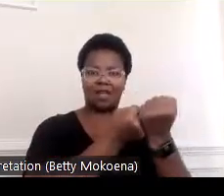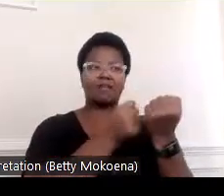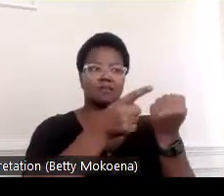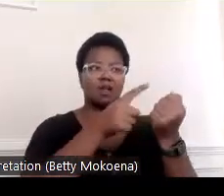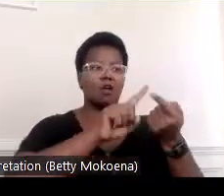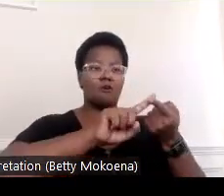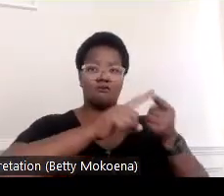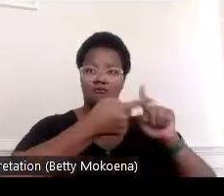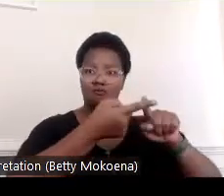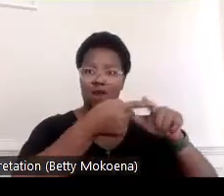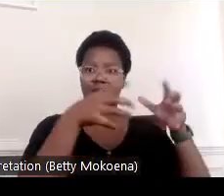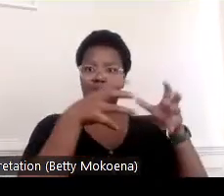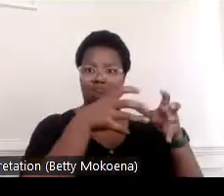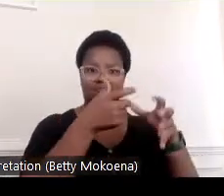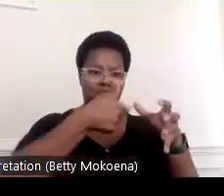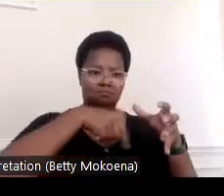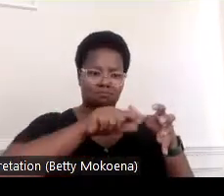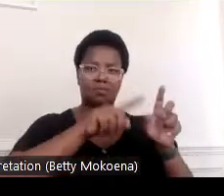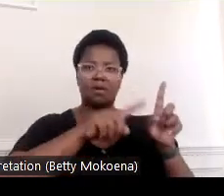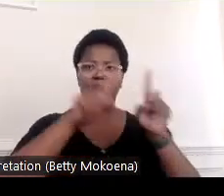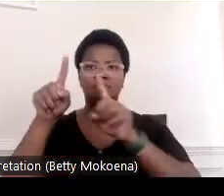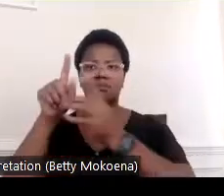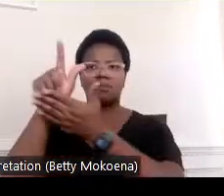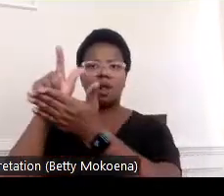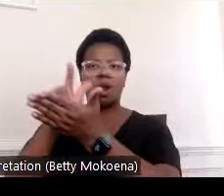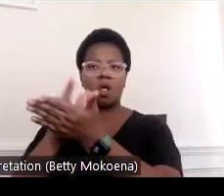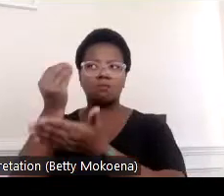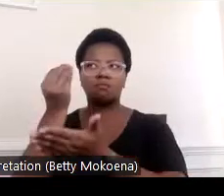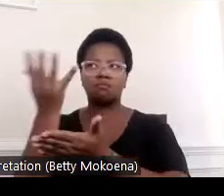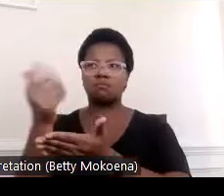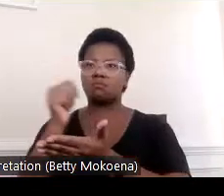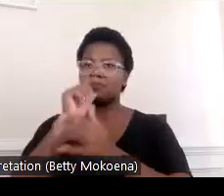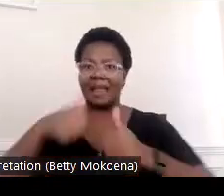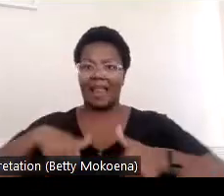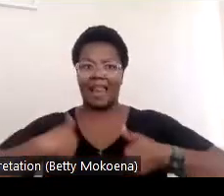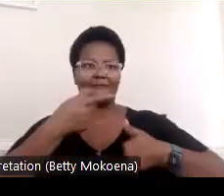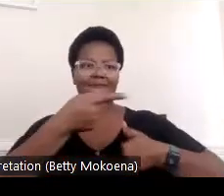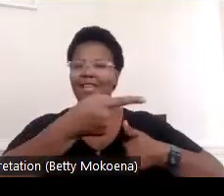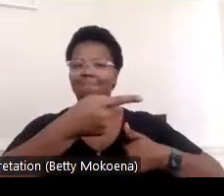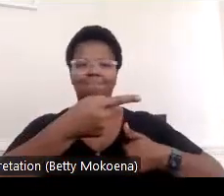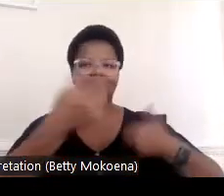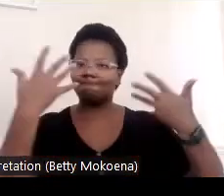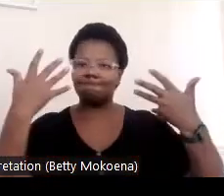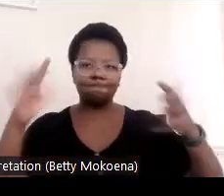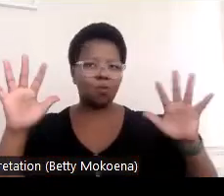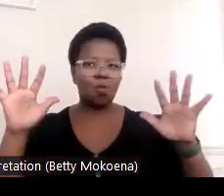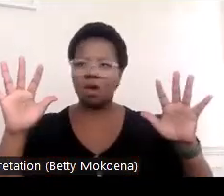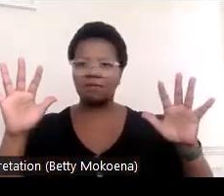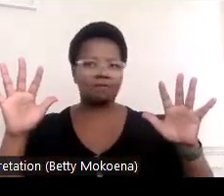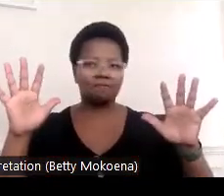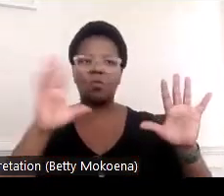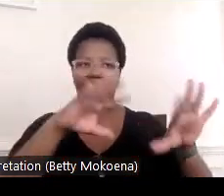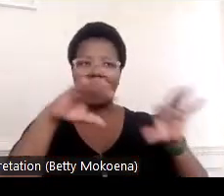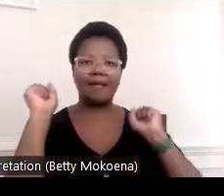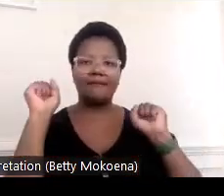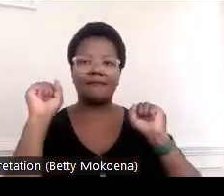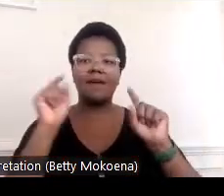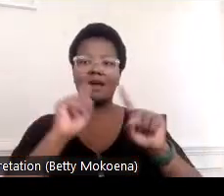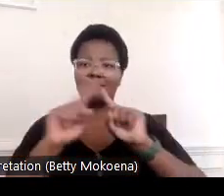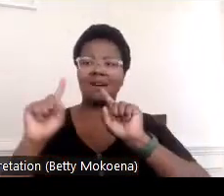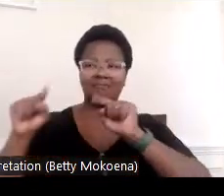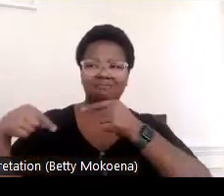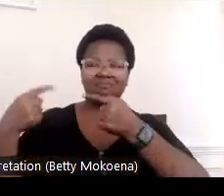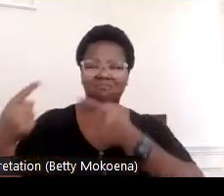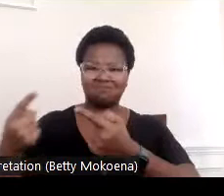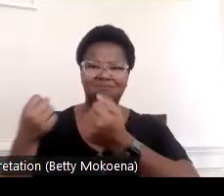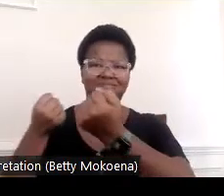son amigos verdad y que son bien bien valientes así que va que fueron Disculpe a los abogados y dijeron Mira